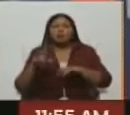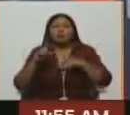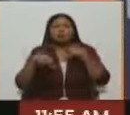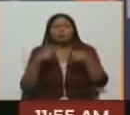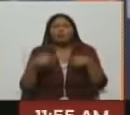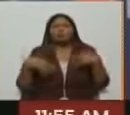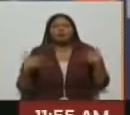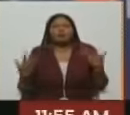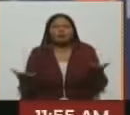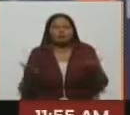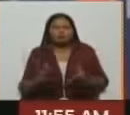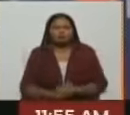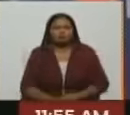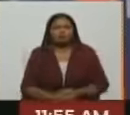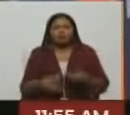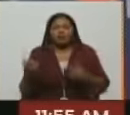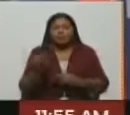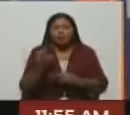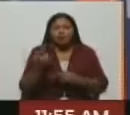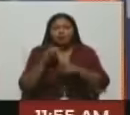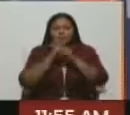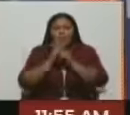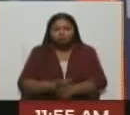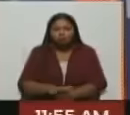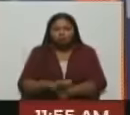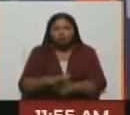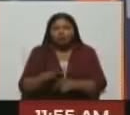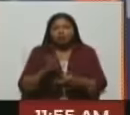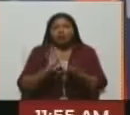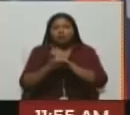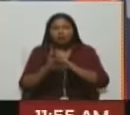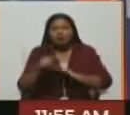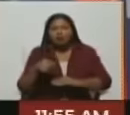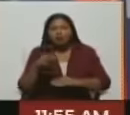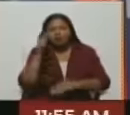qué? De que han buscado el exterminio del pueblo venezolano.